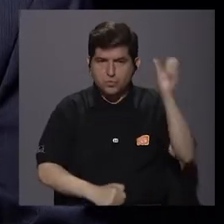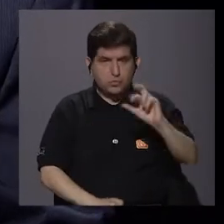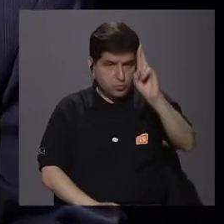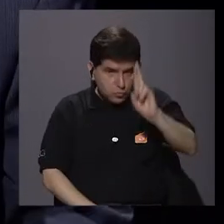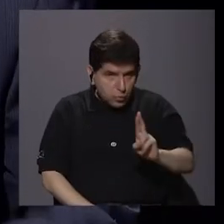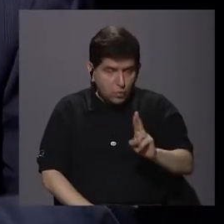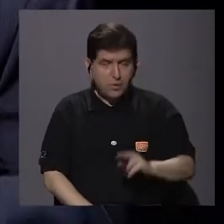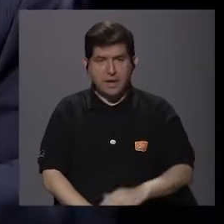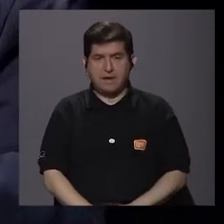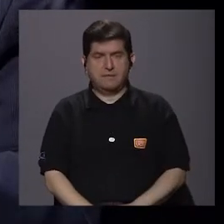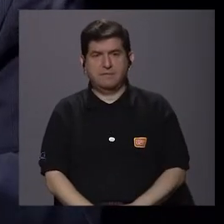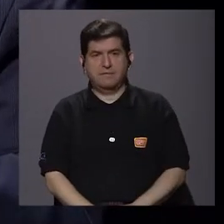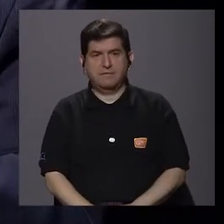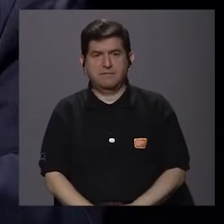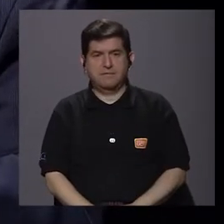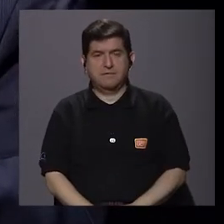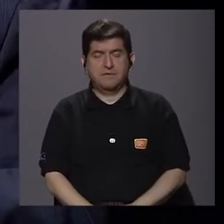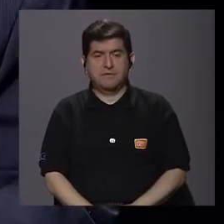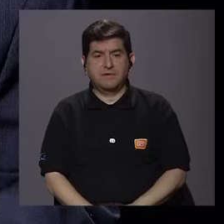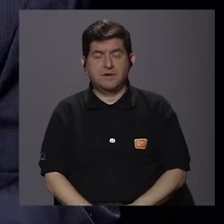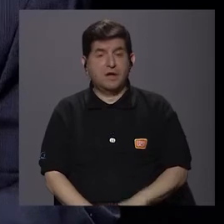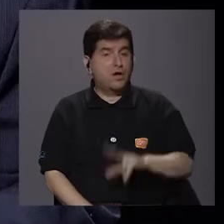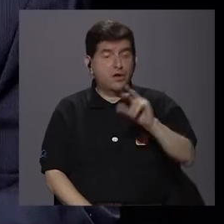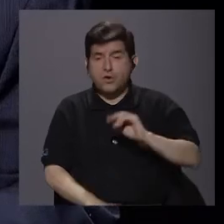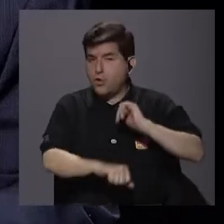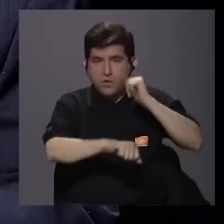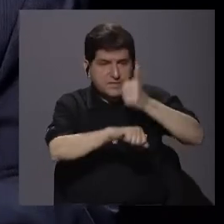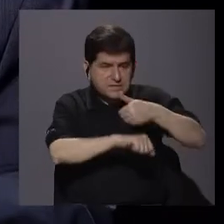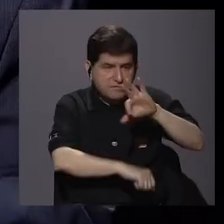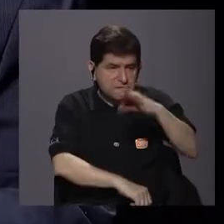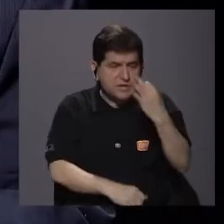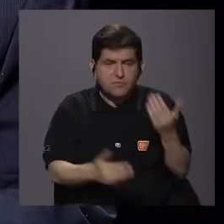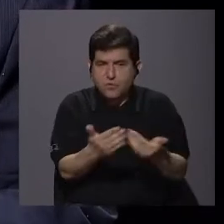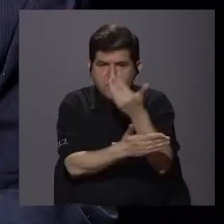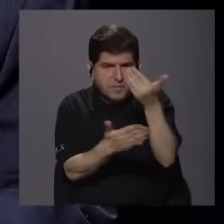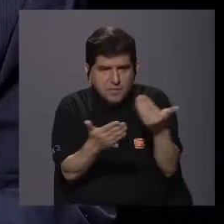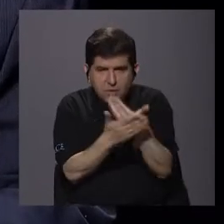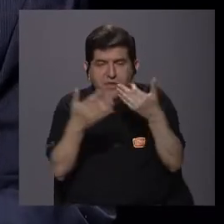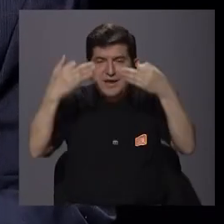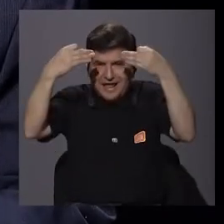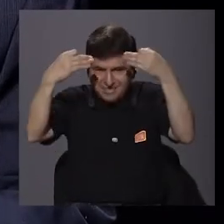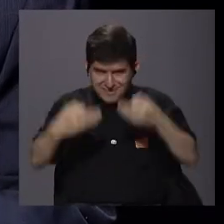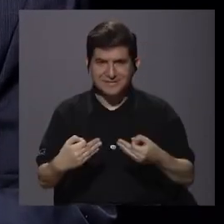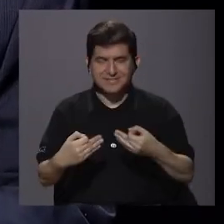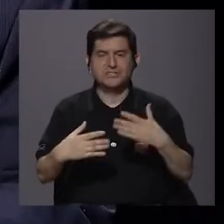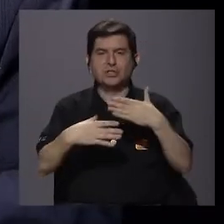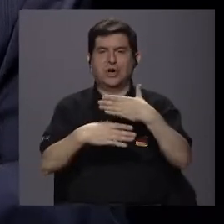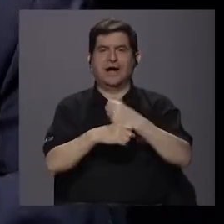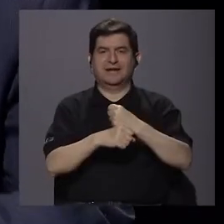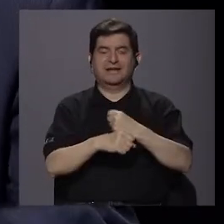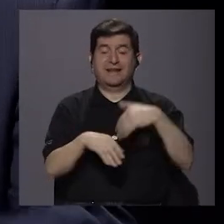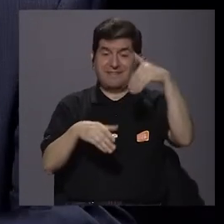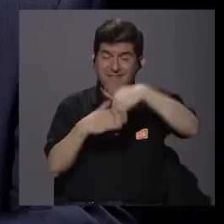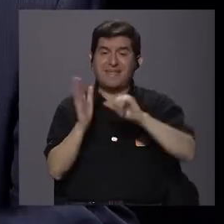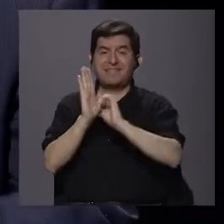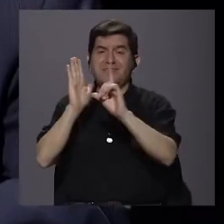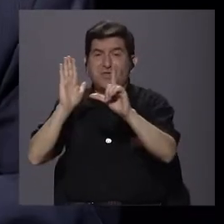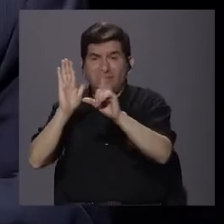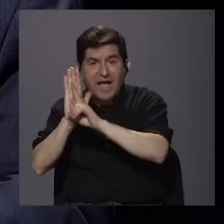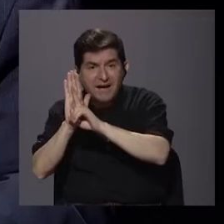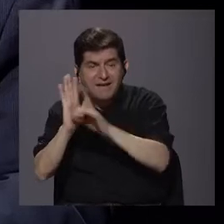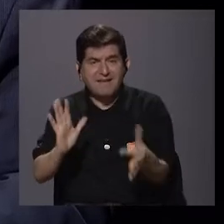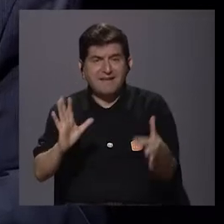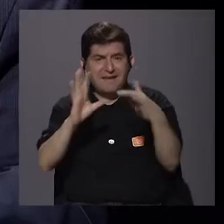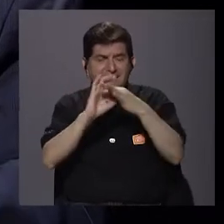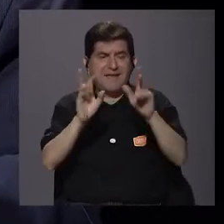no se establece una forma más moderna de tomar decisiones en la asamblea legislativa